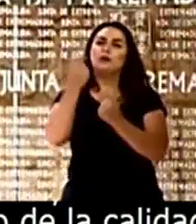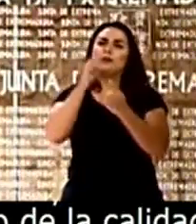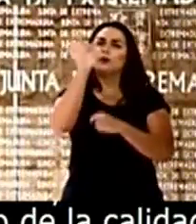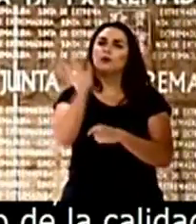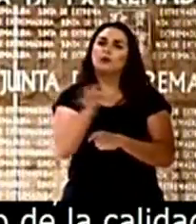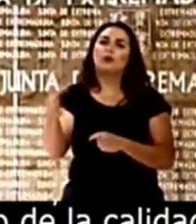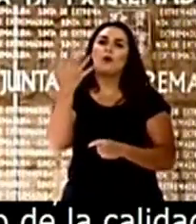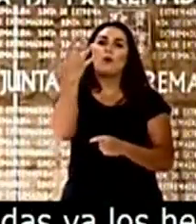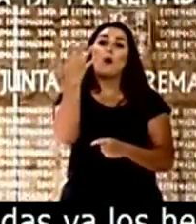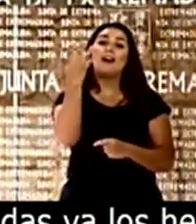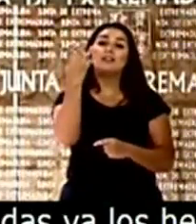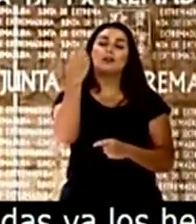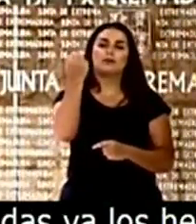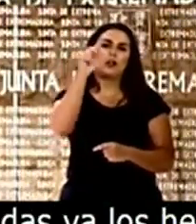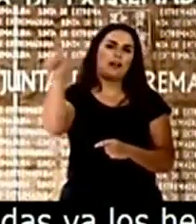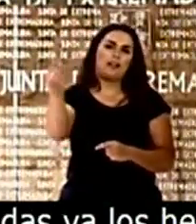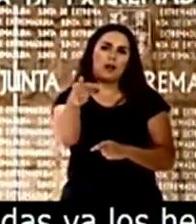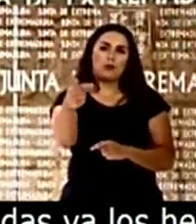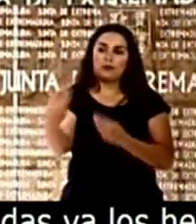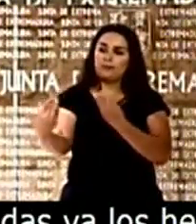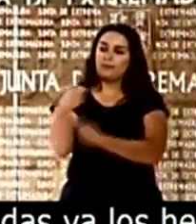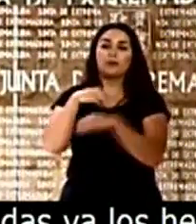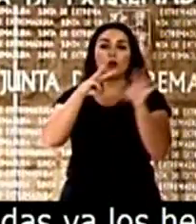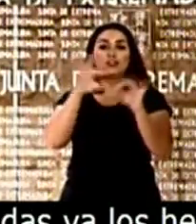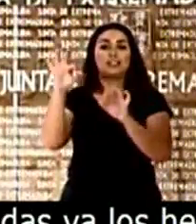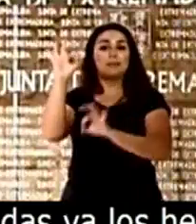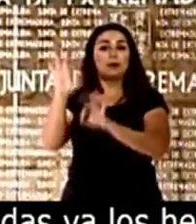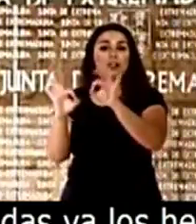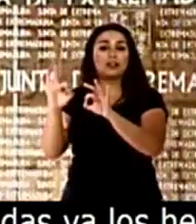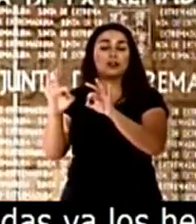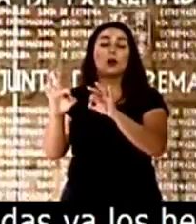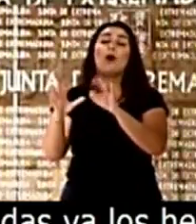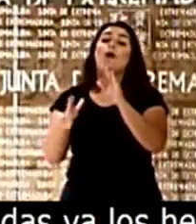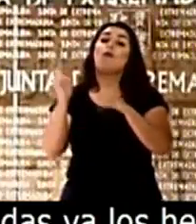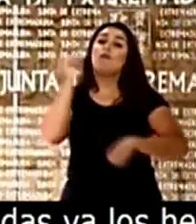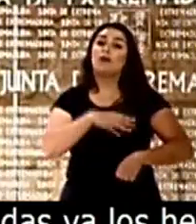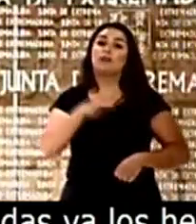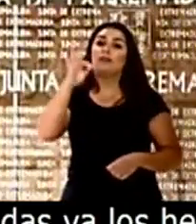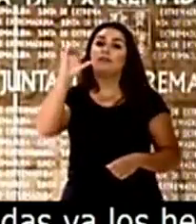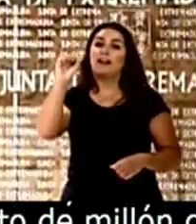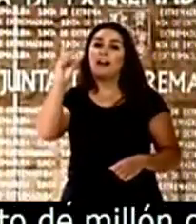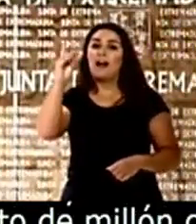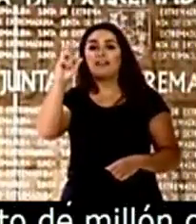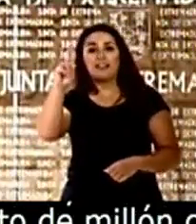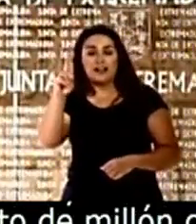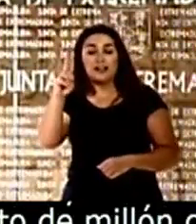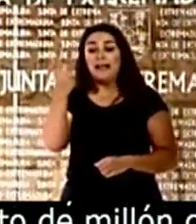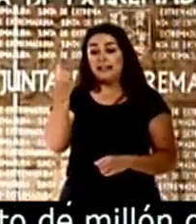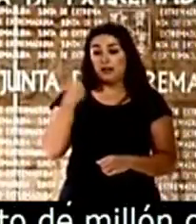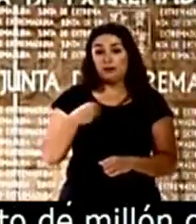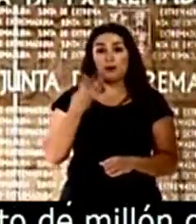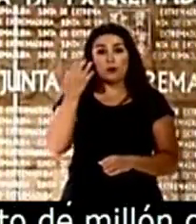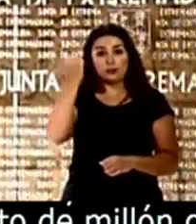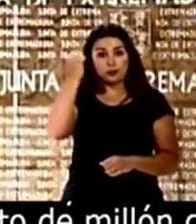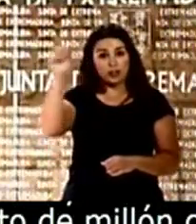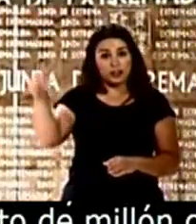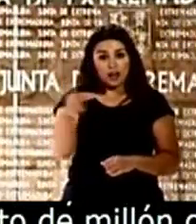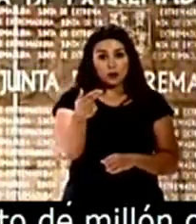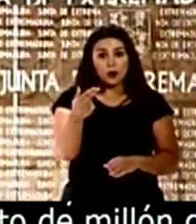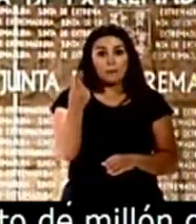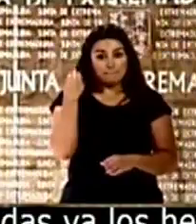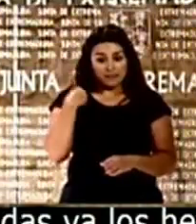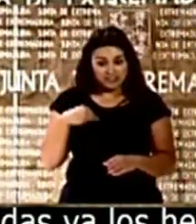4 millones de euros, cofinanciado en un 80% por el fondo FEADER y este dinero, estos 4 millones de euros para esta